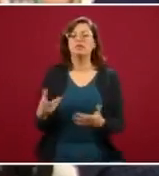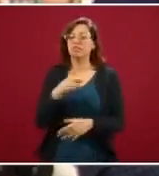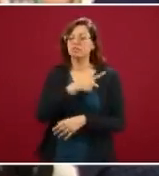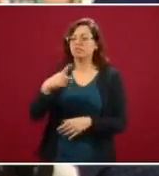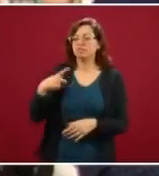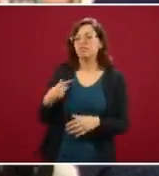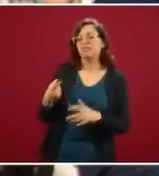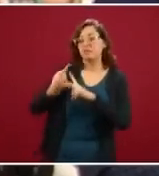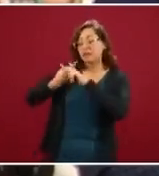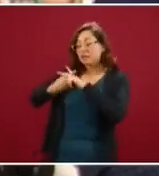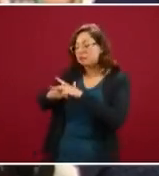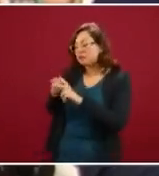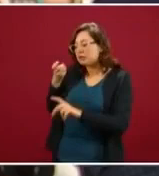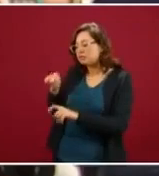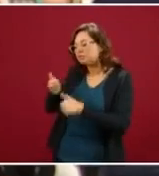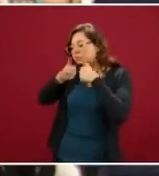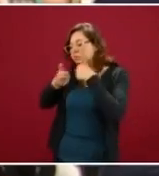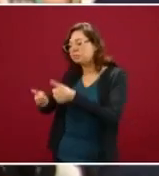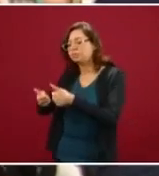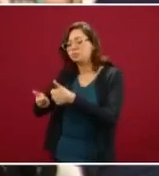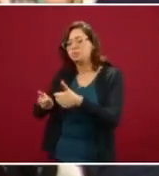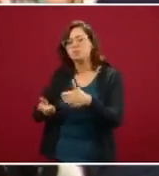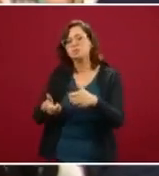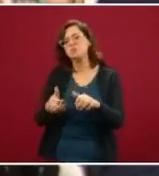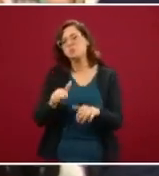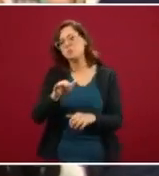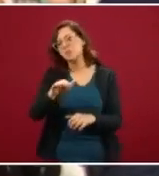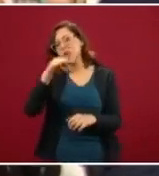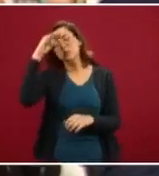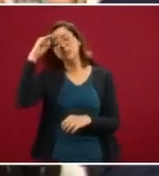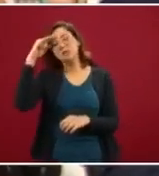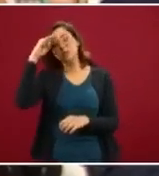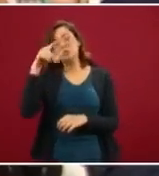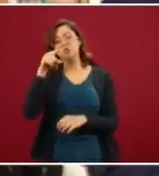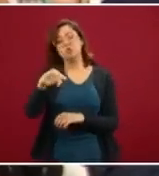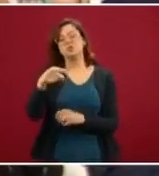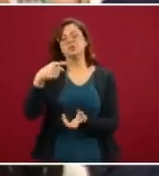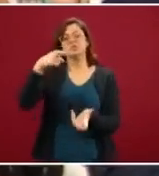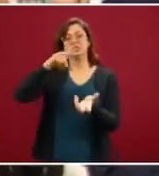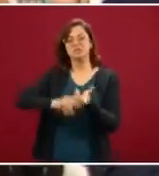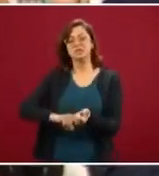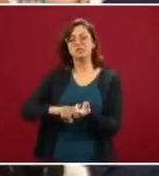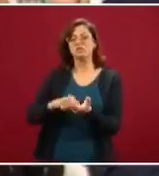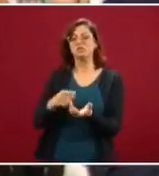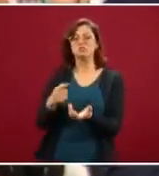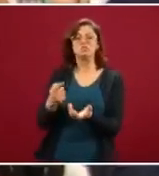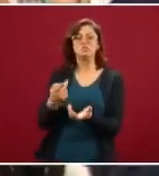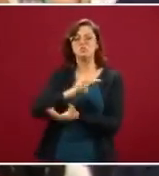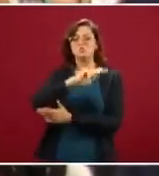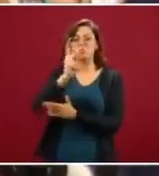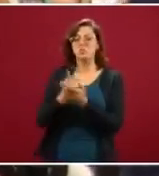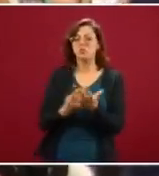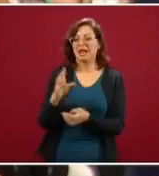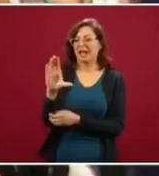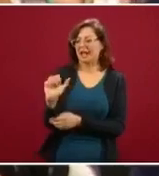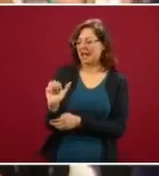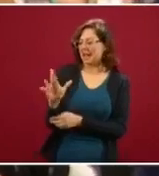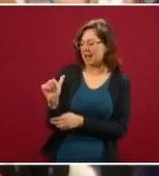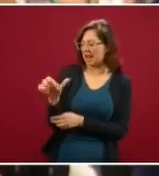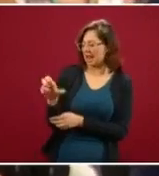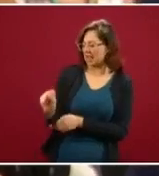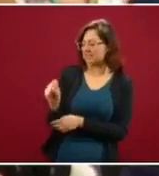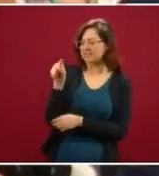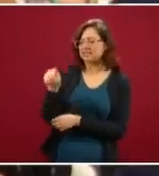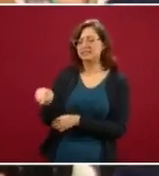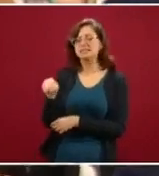como usted bien ha planteado. ¿Por qué no este tipo de esquemas como el que se ha presentado aquí, que se denomina CARAS, de